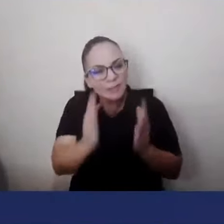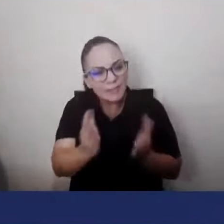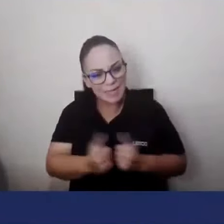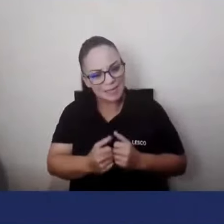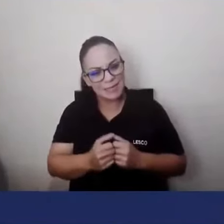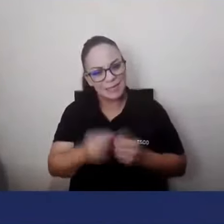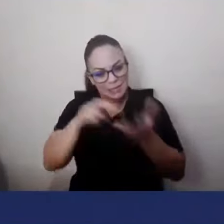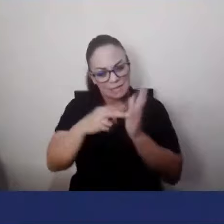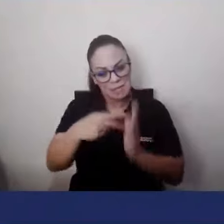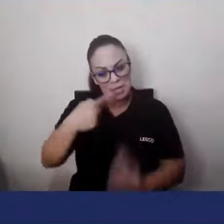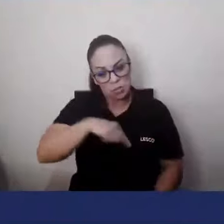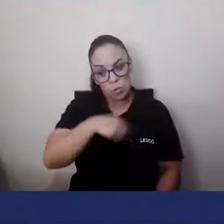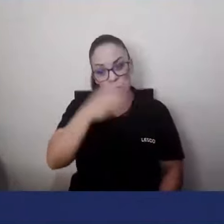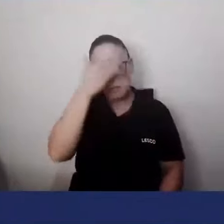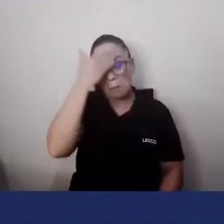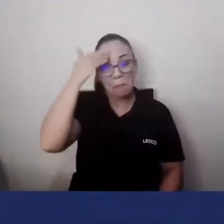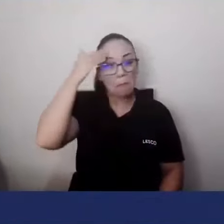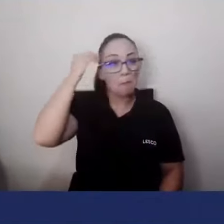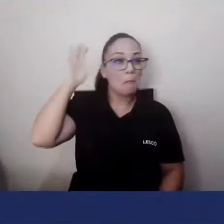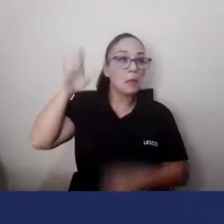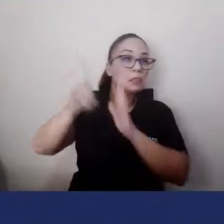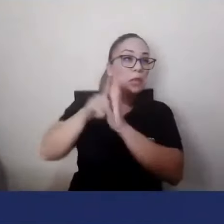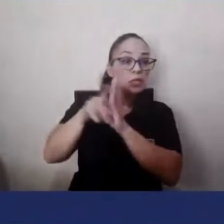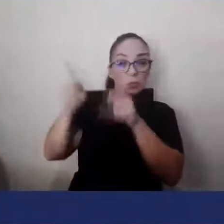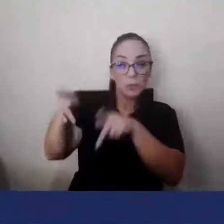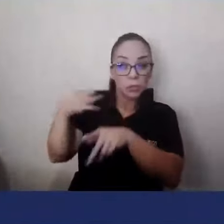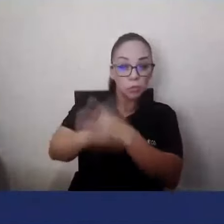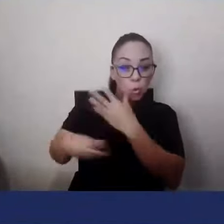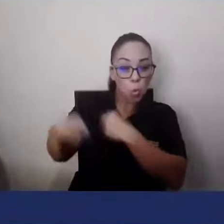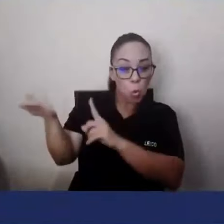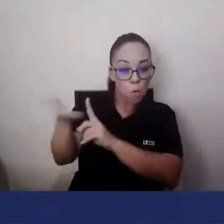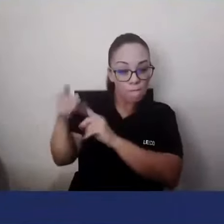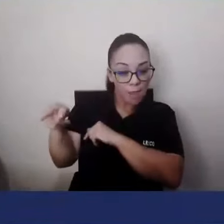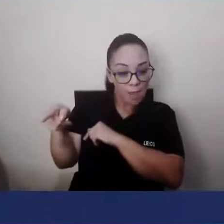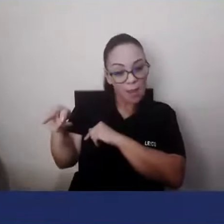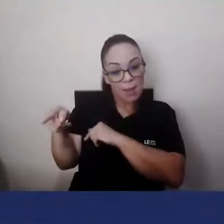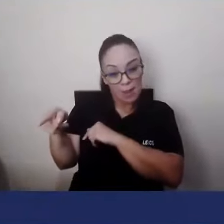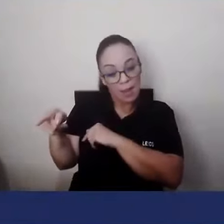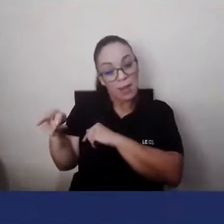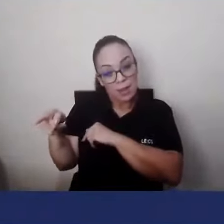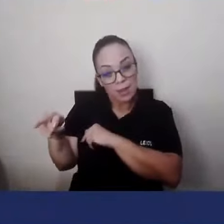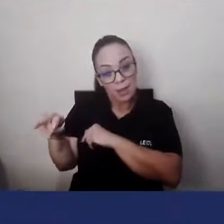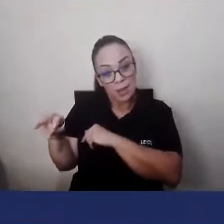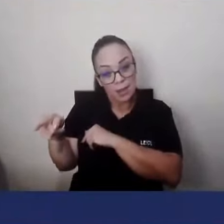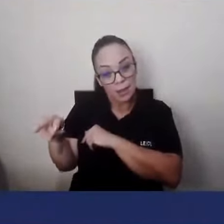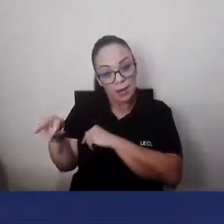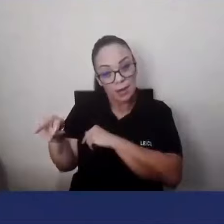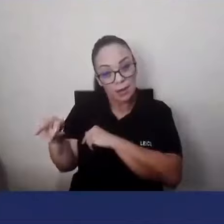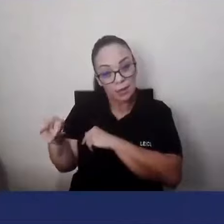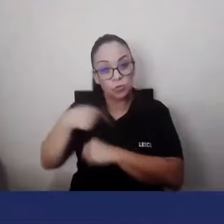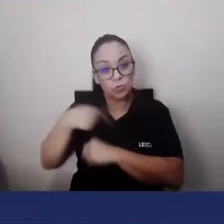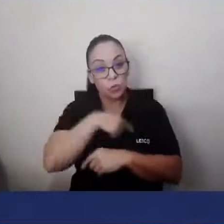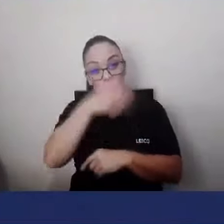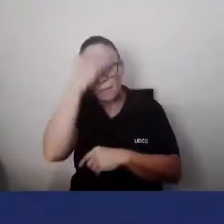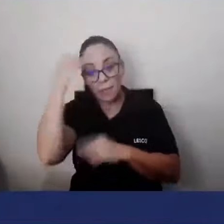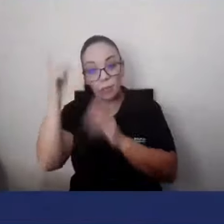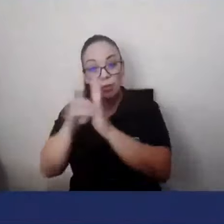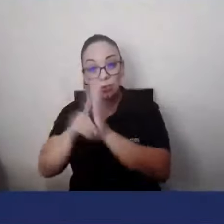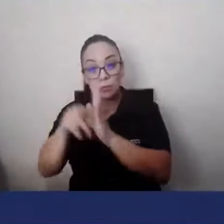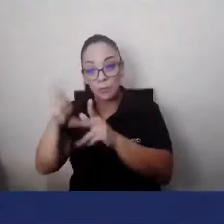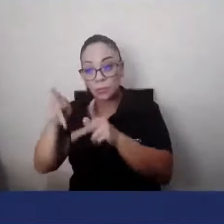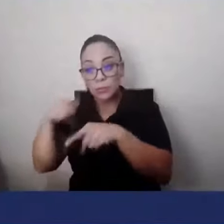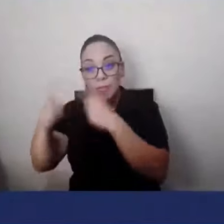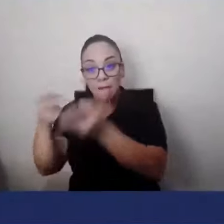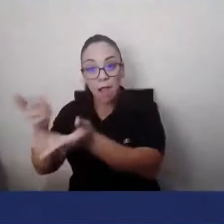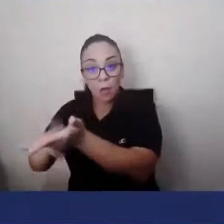las víctimas y de los derechos de los que potencialmente van a ser víctimas, para seguir tratando